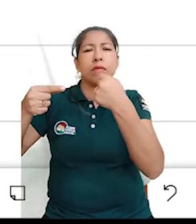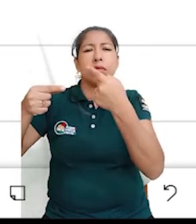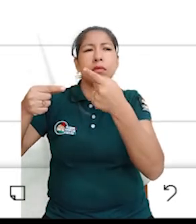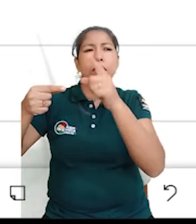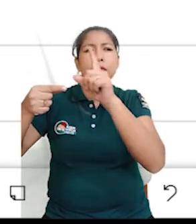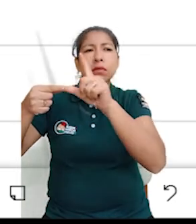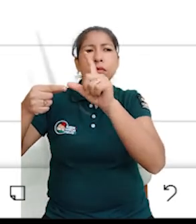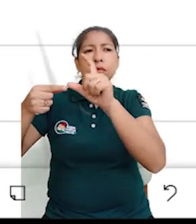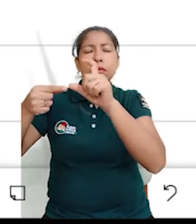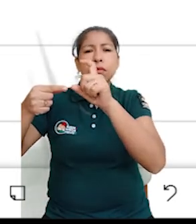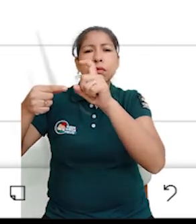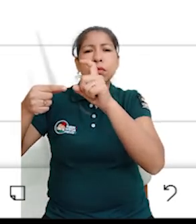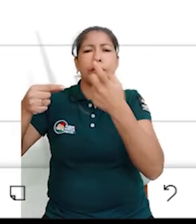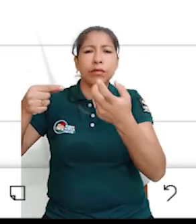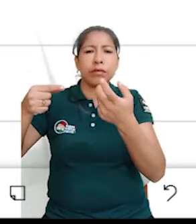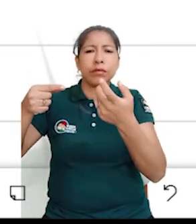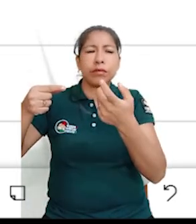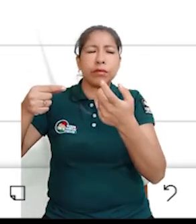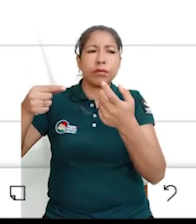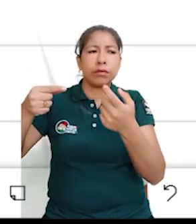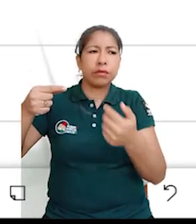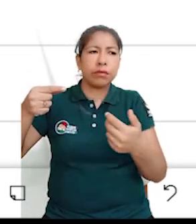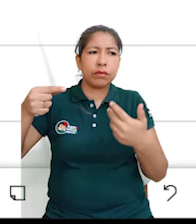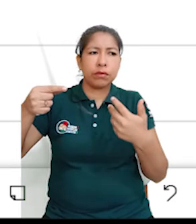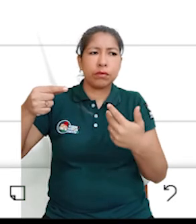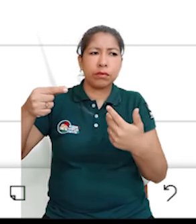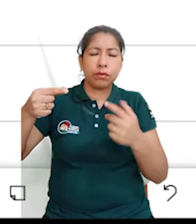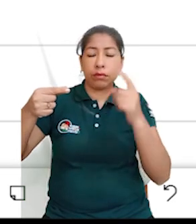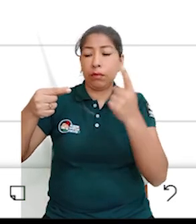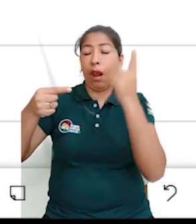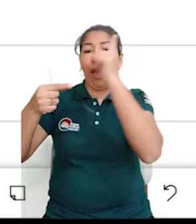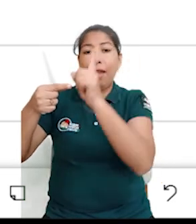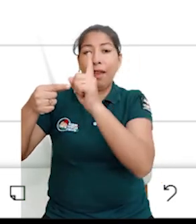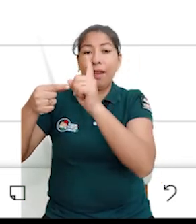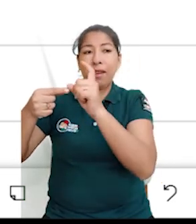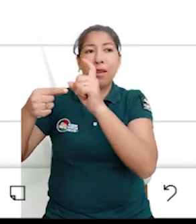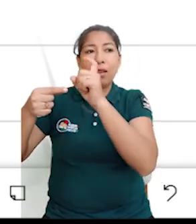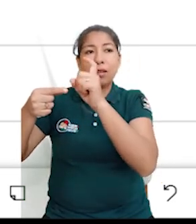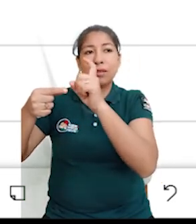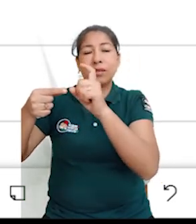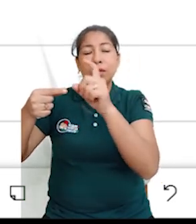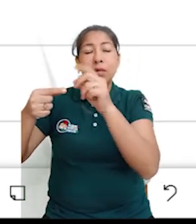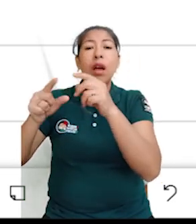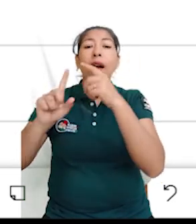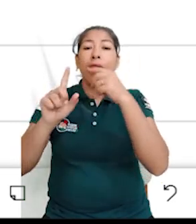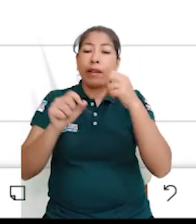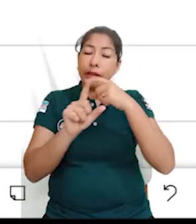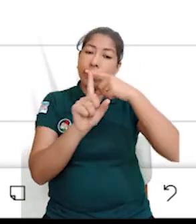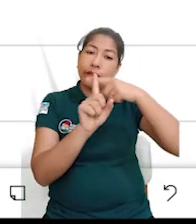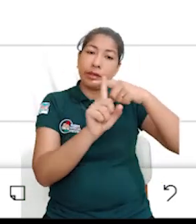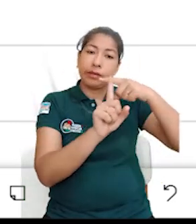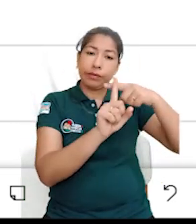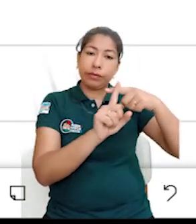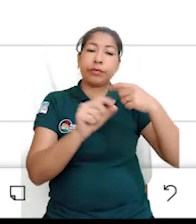y dividir dependiendo de las operaciones de sus logaritmos. Los primeros sus logaritmos se están sumando,